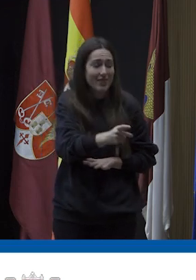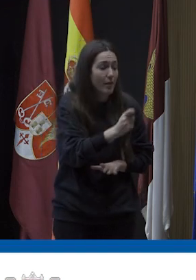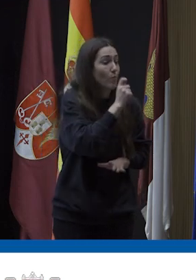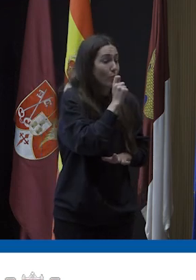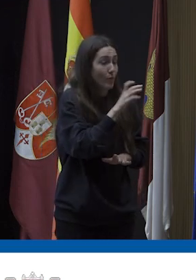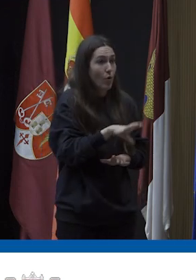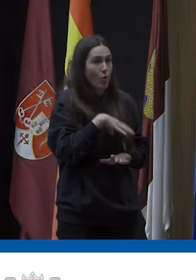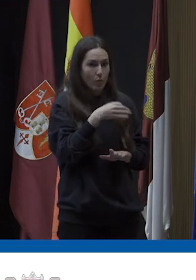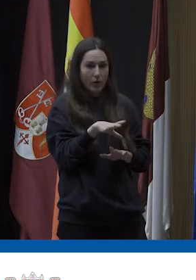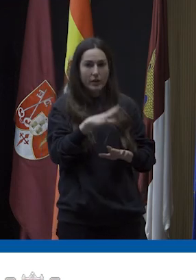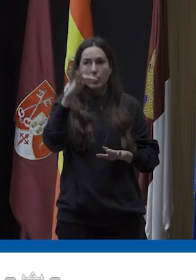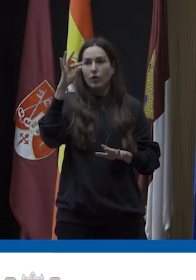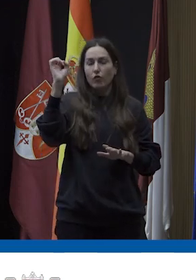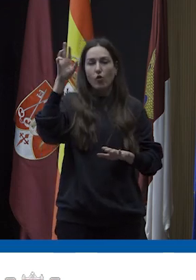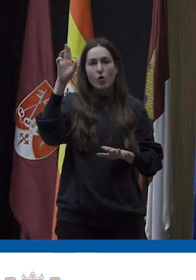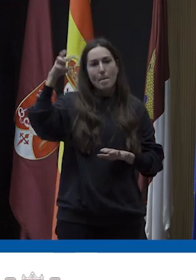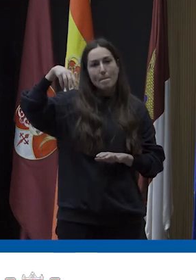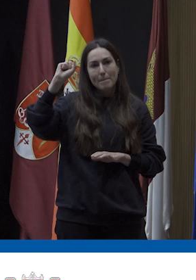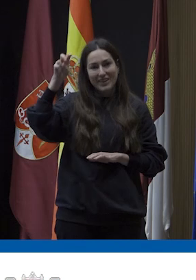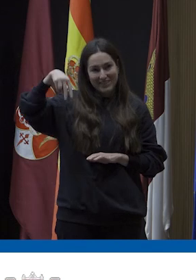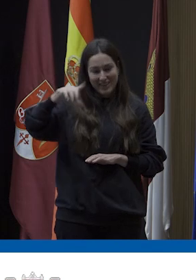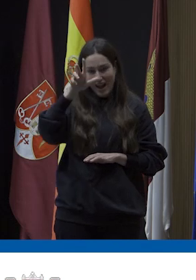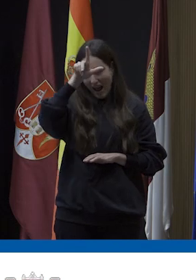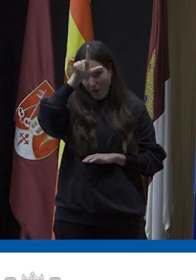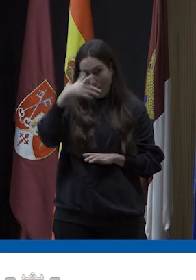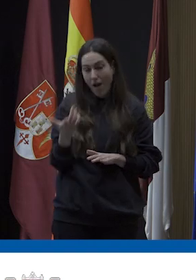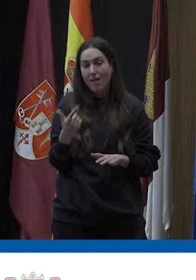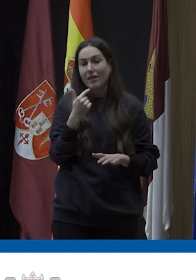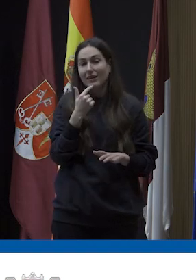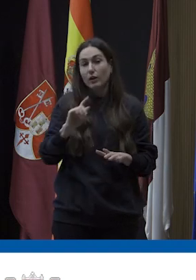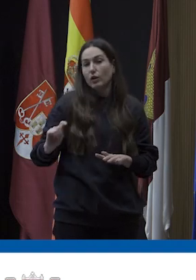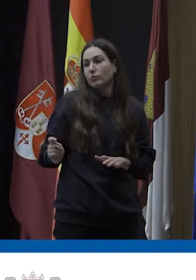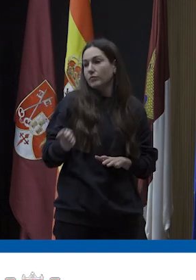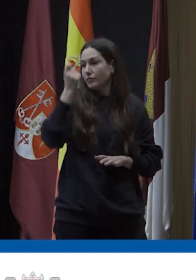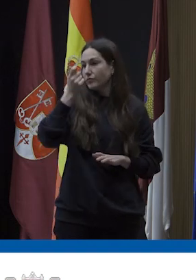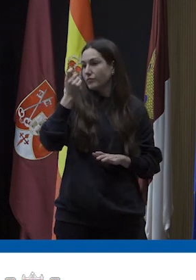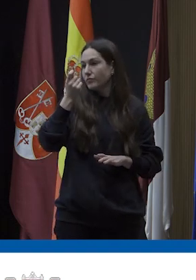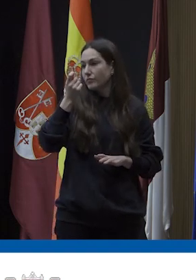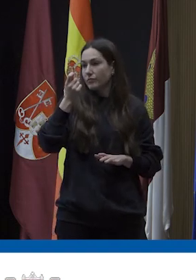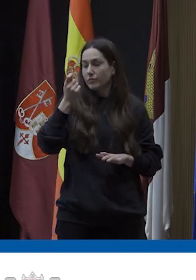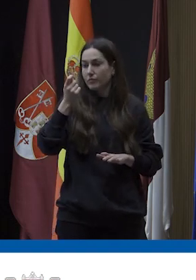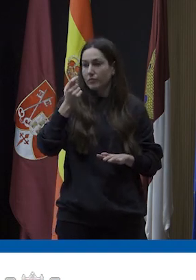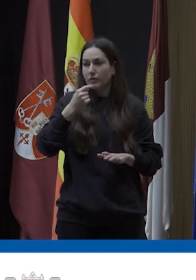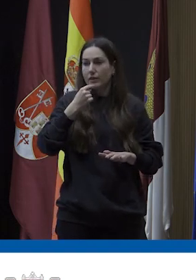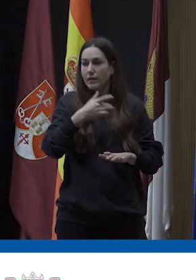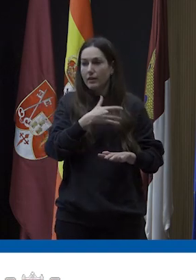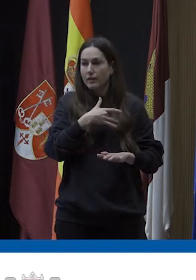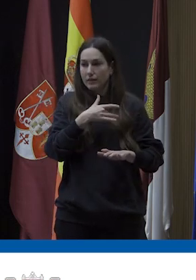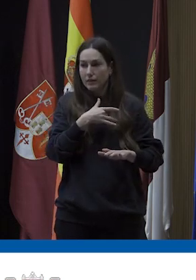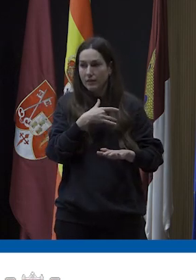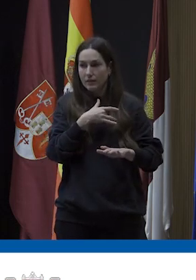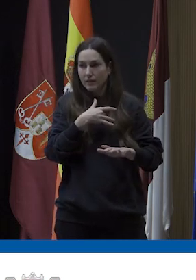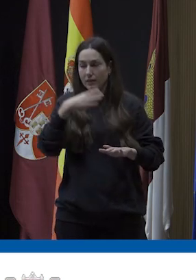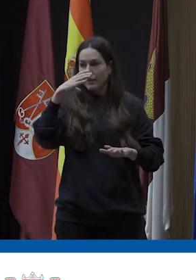un internista alemán, consiguió hacer lo que fue el espectáculo de la cirugía cardíaca, y el siguiente,